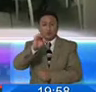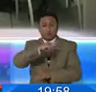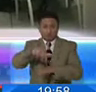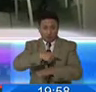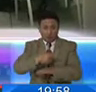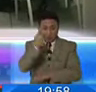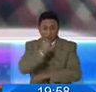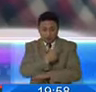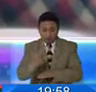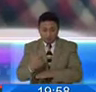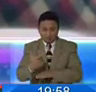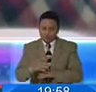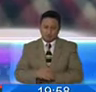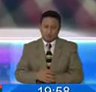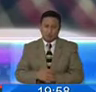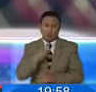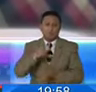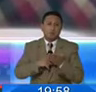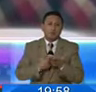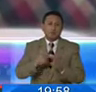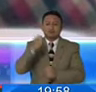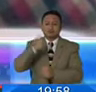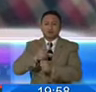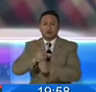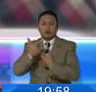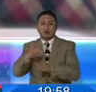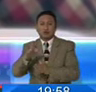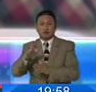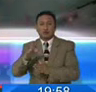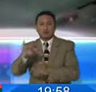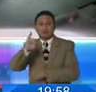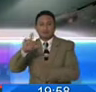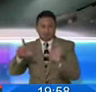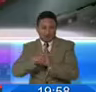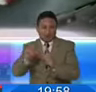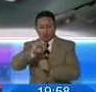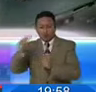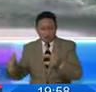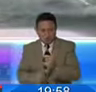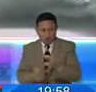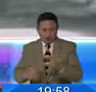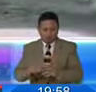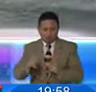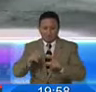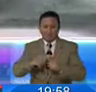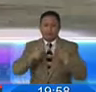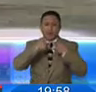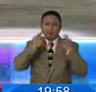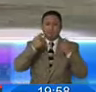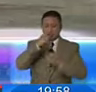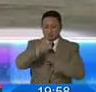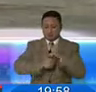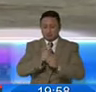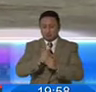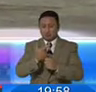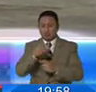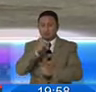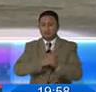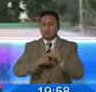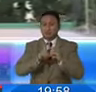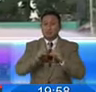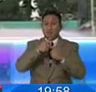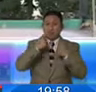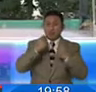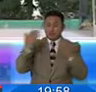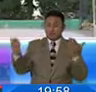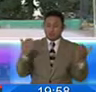la semana. ¿Qué pasa con el dato de subempleo? Cuando vemos y comparamos el dato de marzo de este año con el dato de marzo del año anterior,